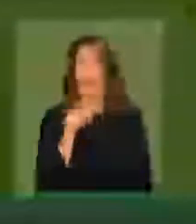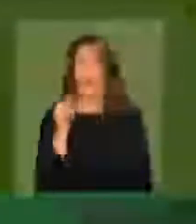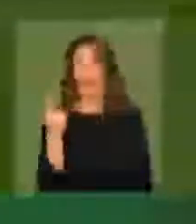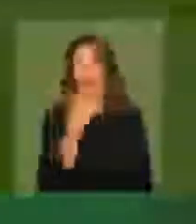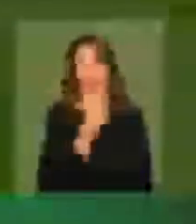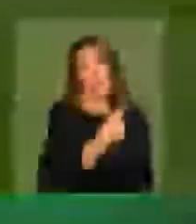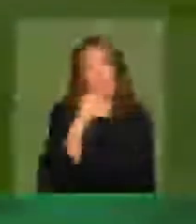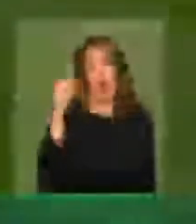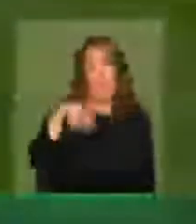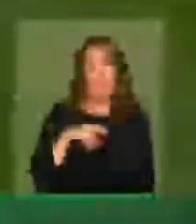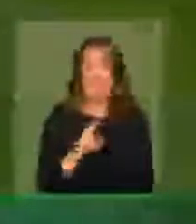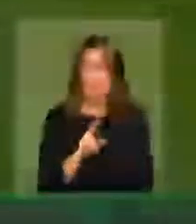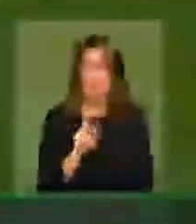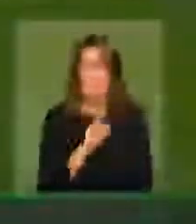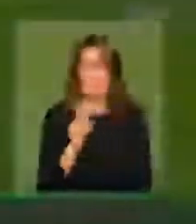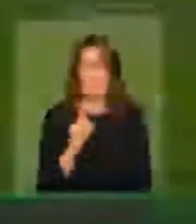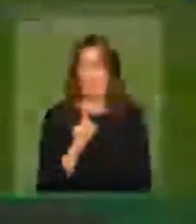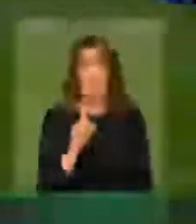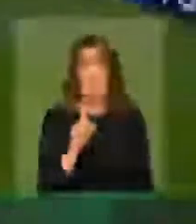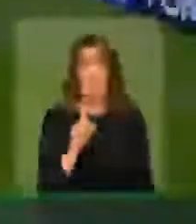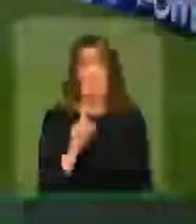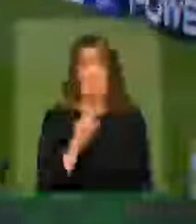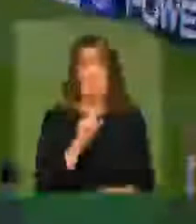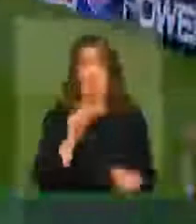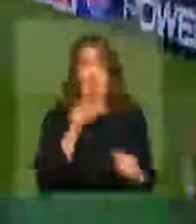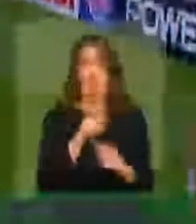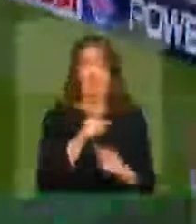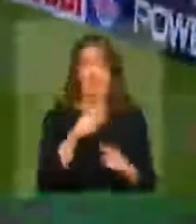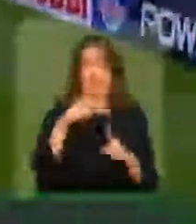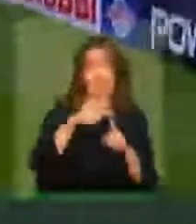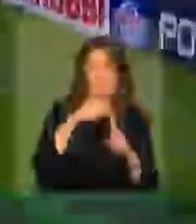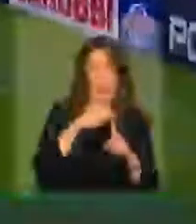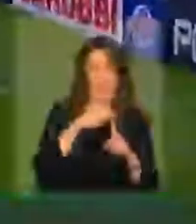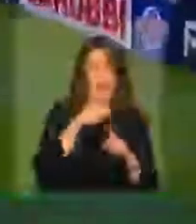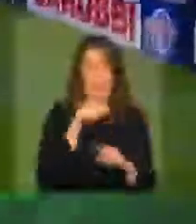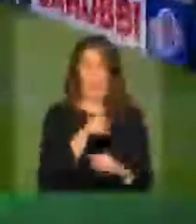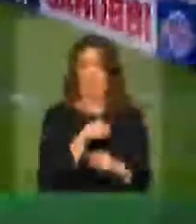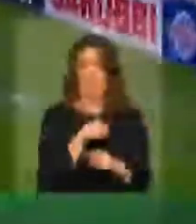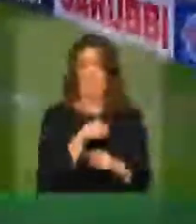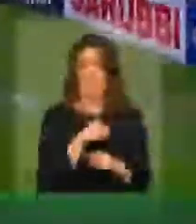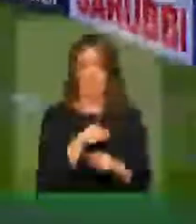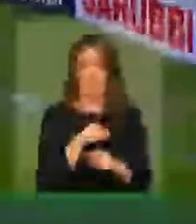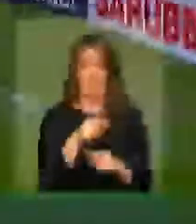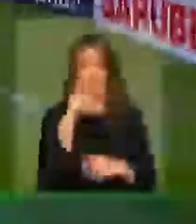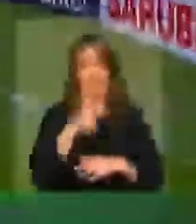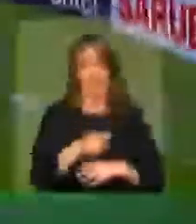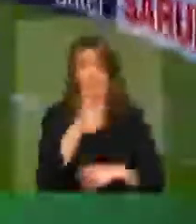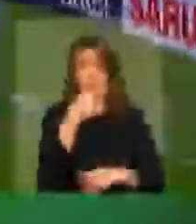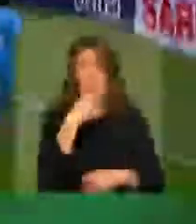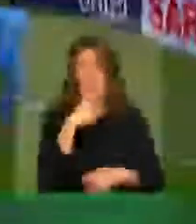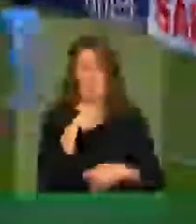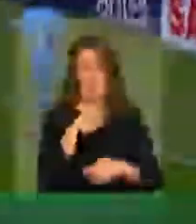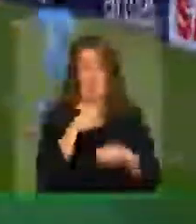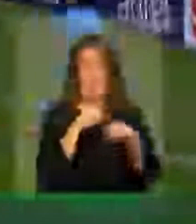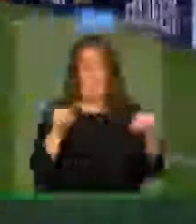uno tendrá su opinión, pero los fallos terminaron perjudicando al equipo de Marini. Acá en línea cobra posición adelantada,